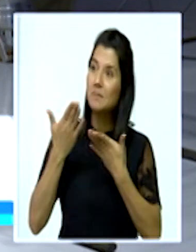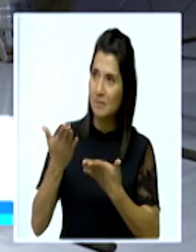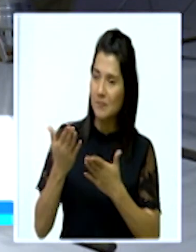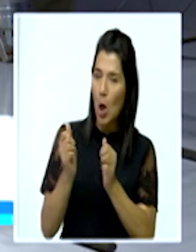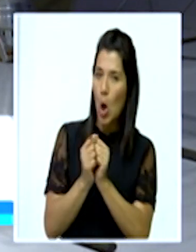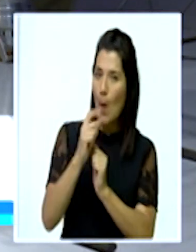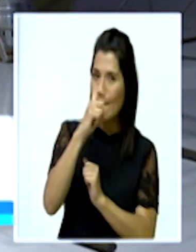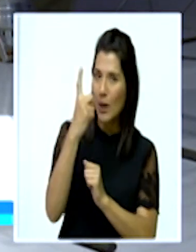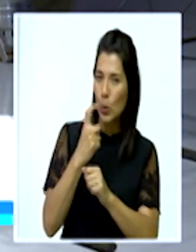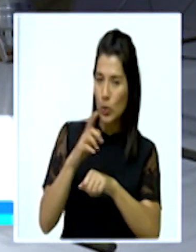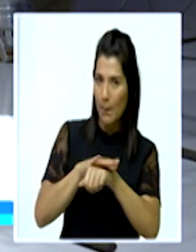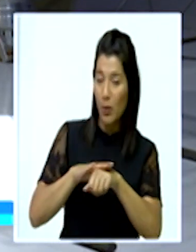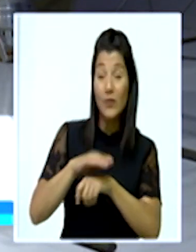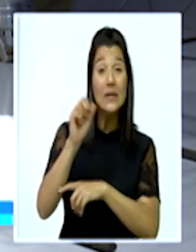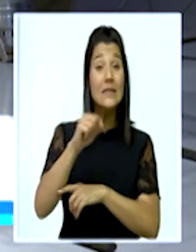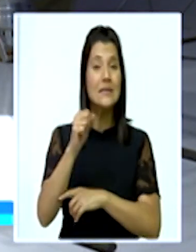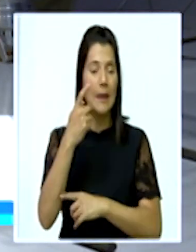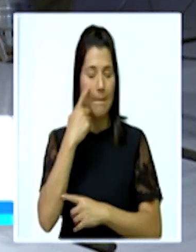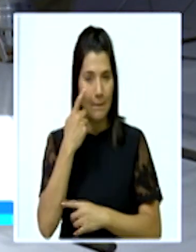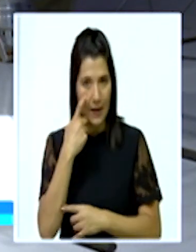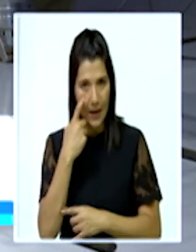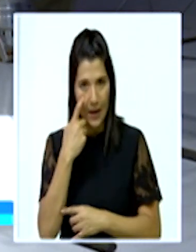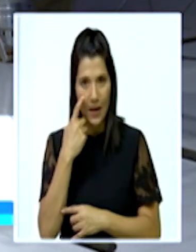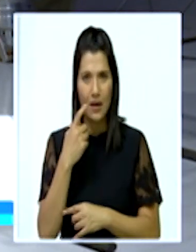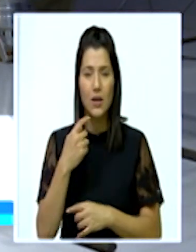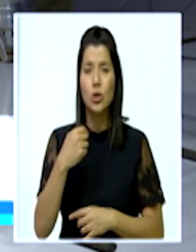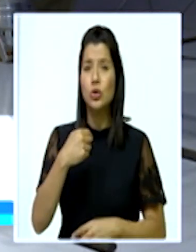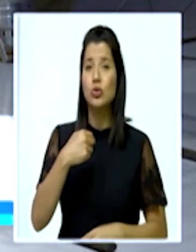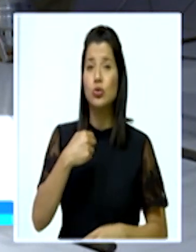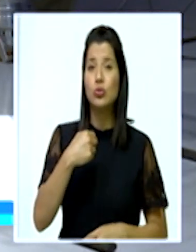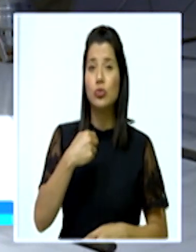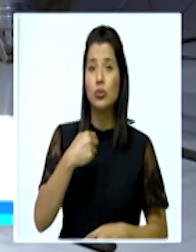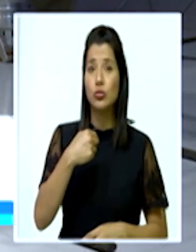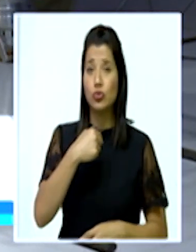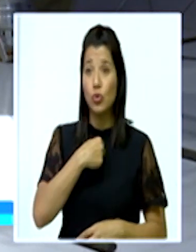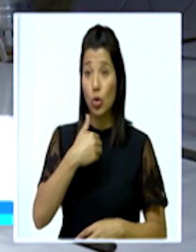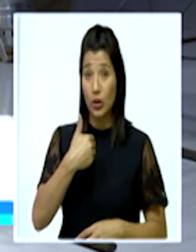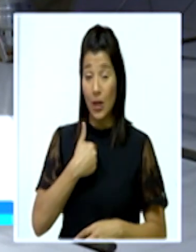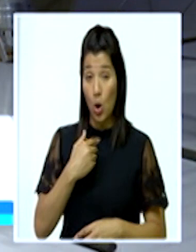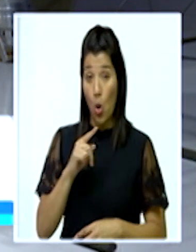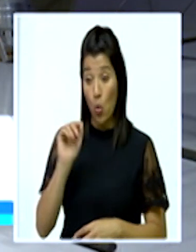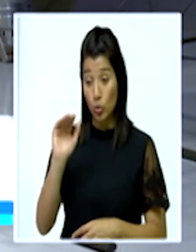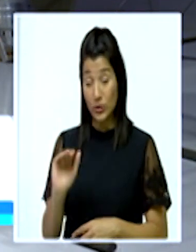favor. Sí, vea, mi consulta es para una chiquita de 8 años.